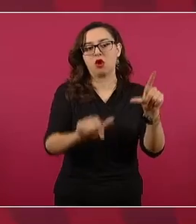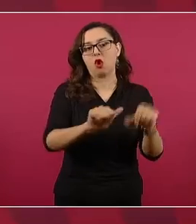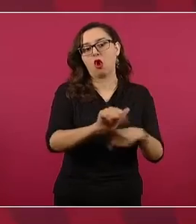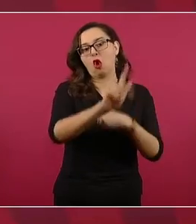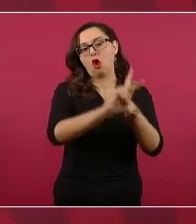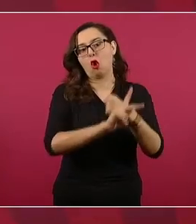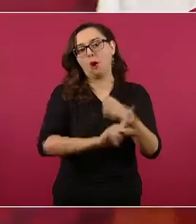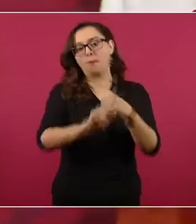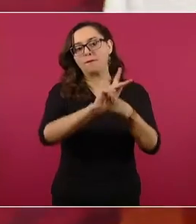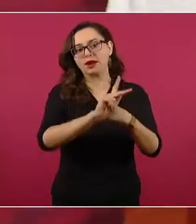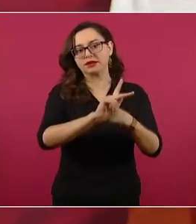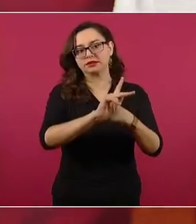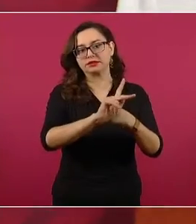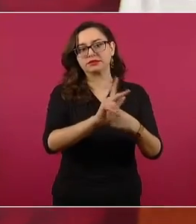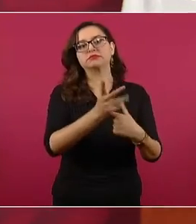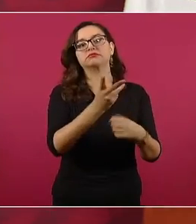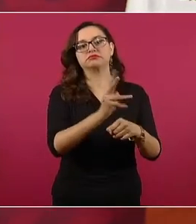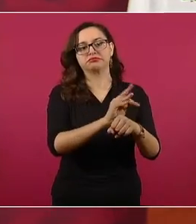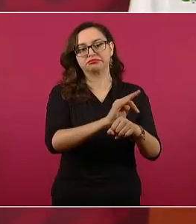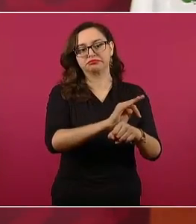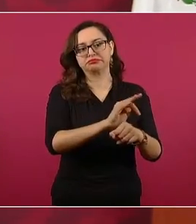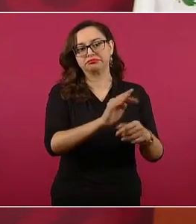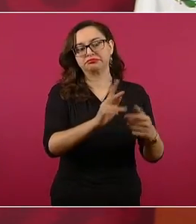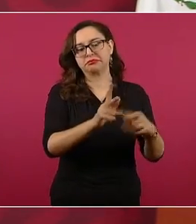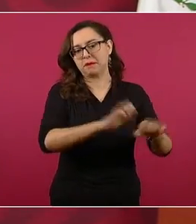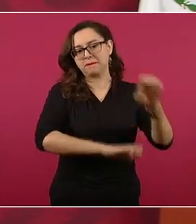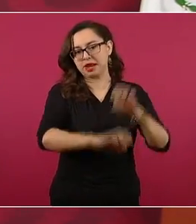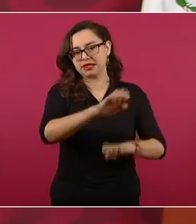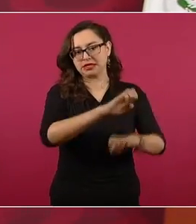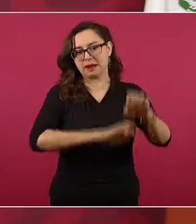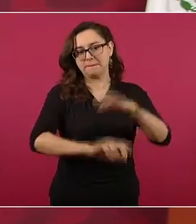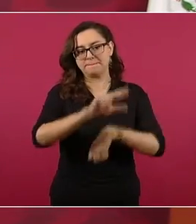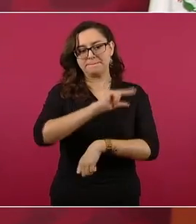constituyeron, ayer hablaba yo de todas las reformas constitucionales,